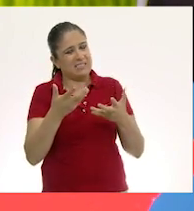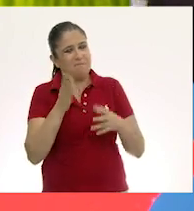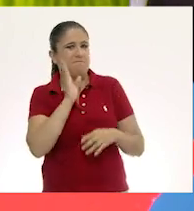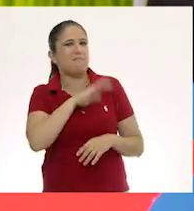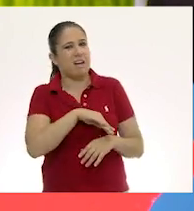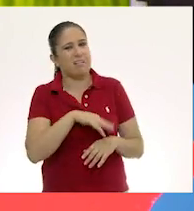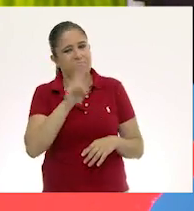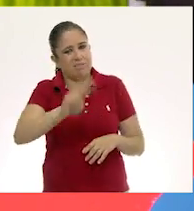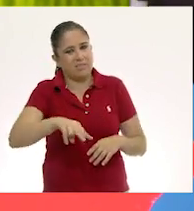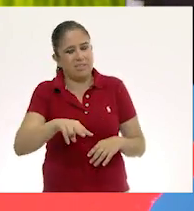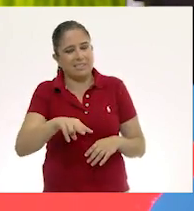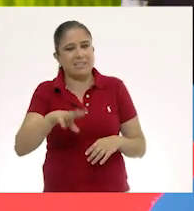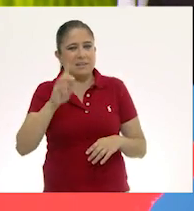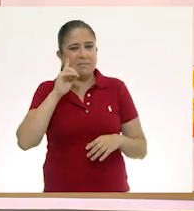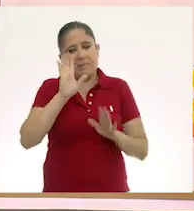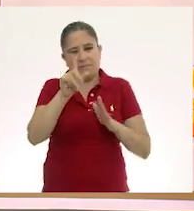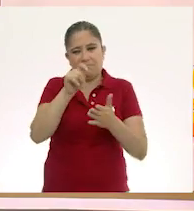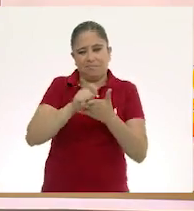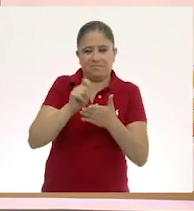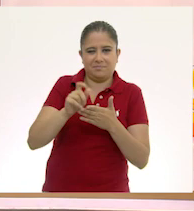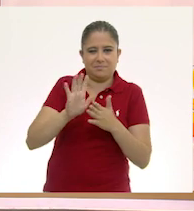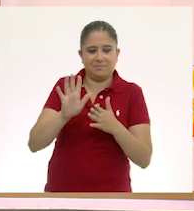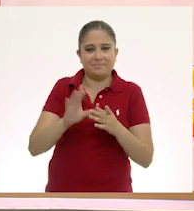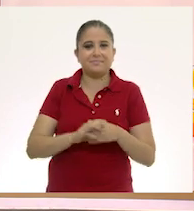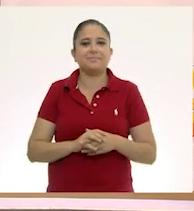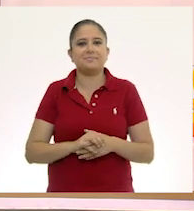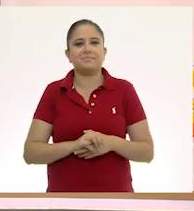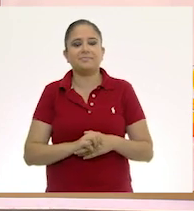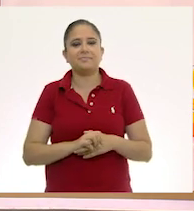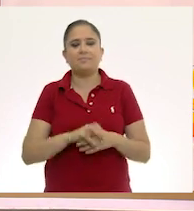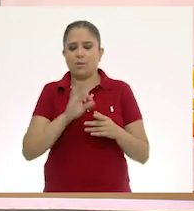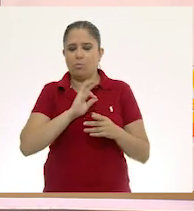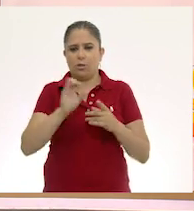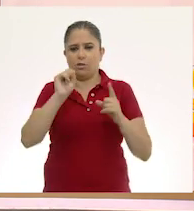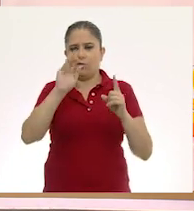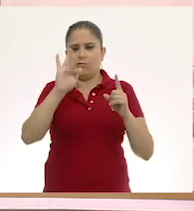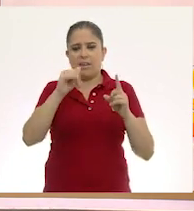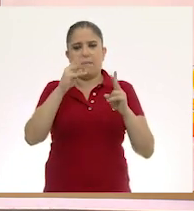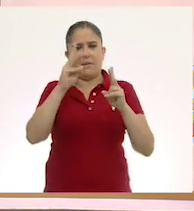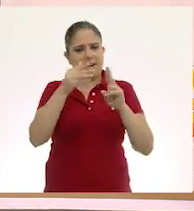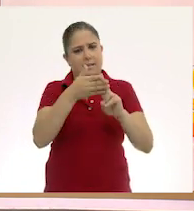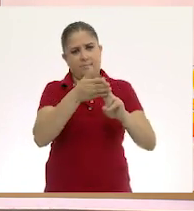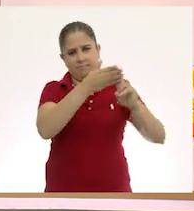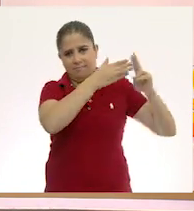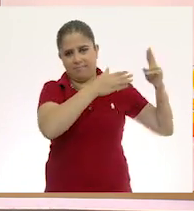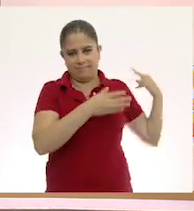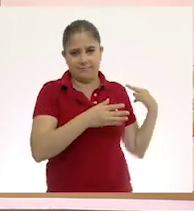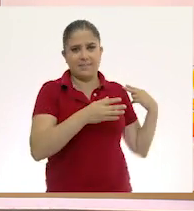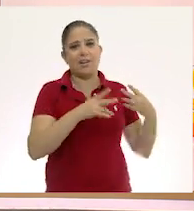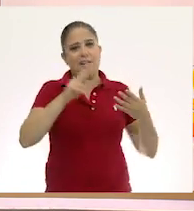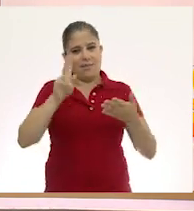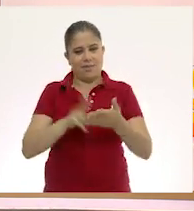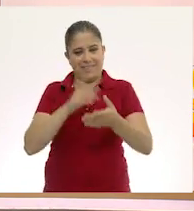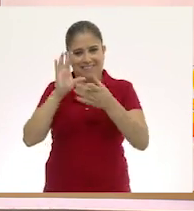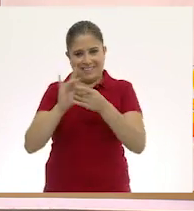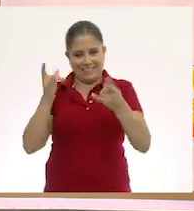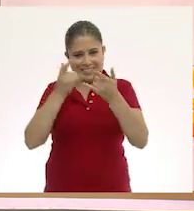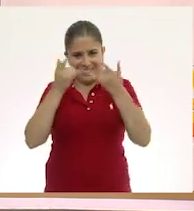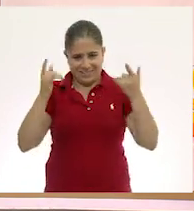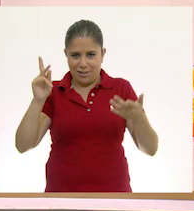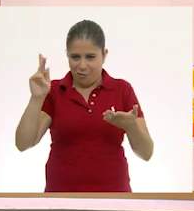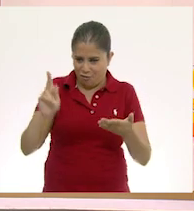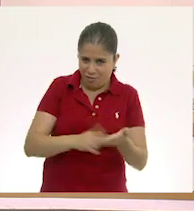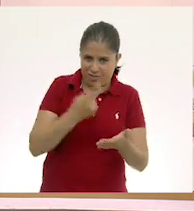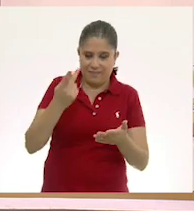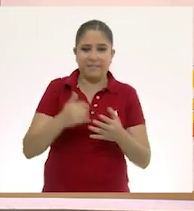Pero vayan tomándolo en cuenta. Ok, pueden salir Sofía y Margarita y volvemos a contar la historia. De